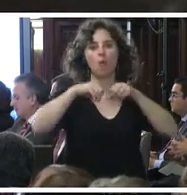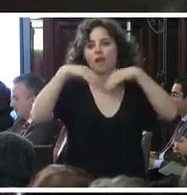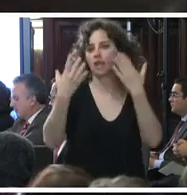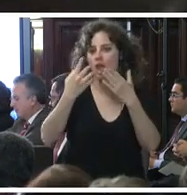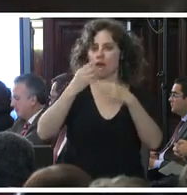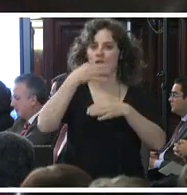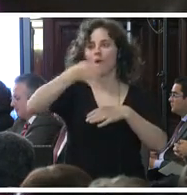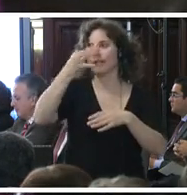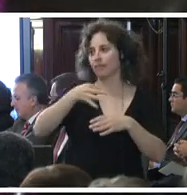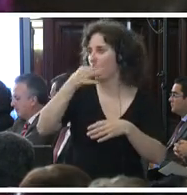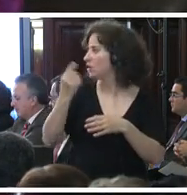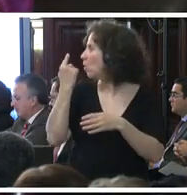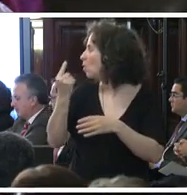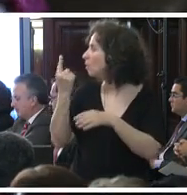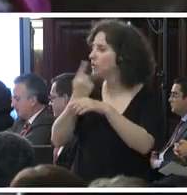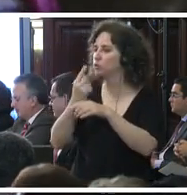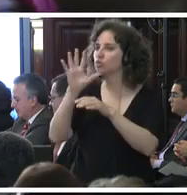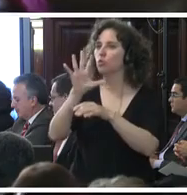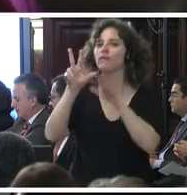cuando me necesite